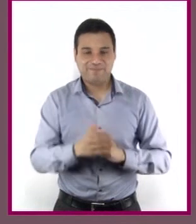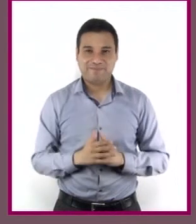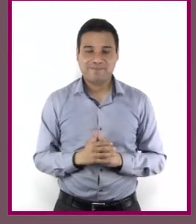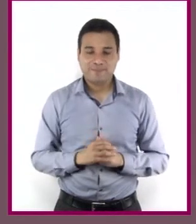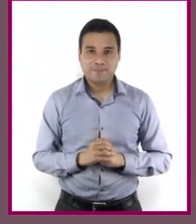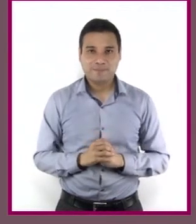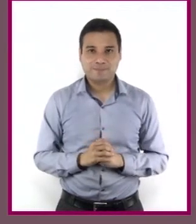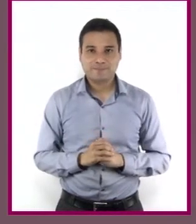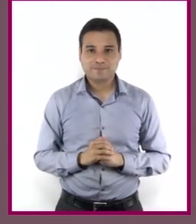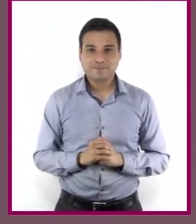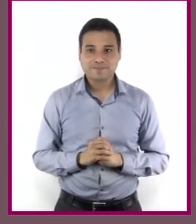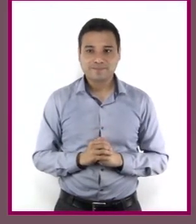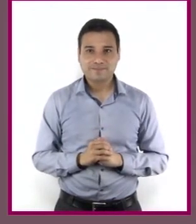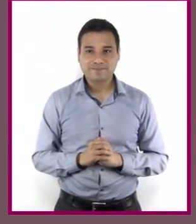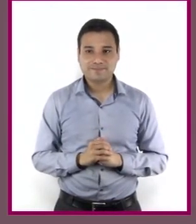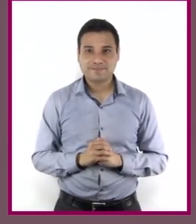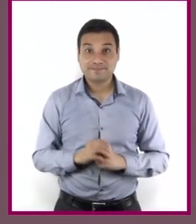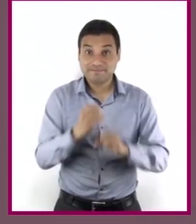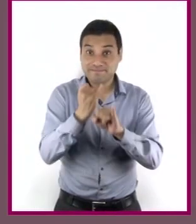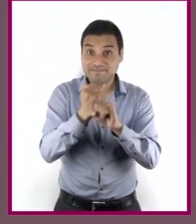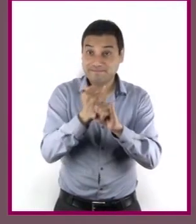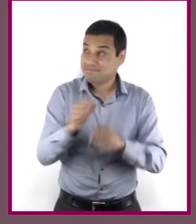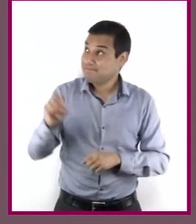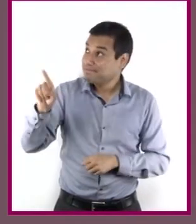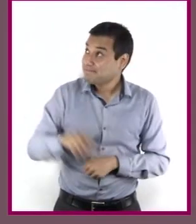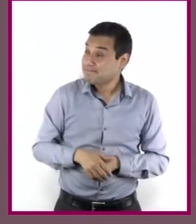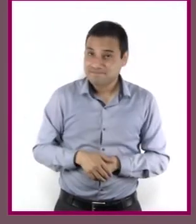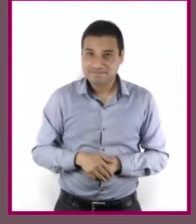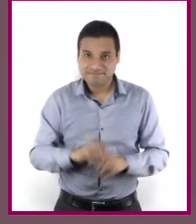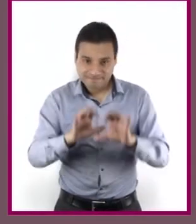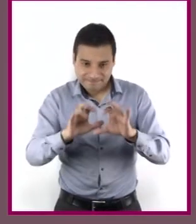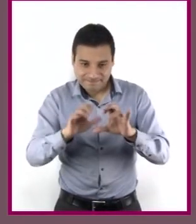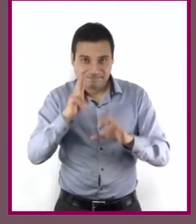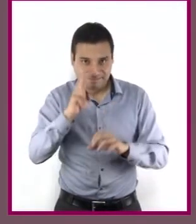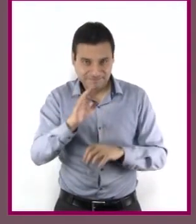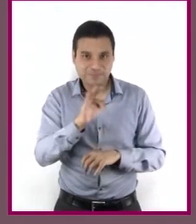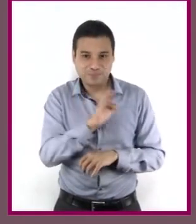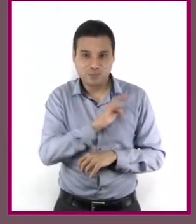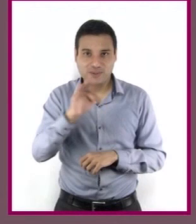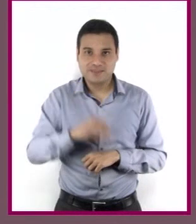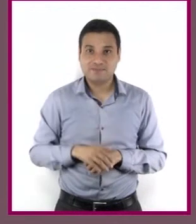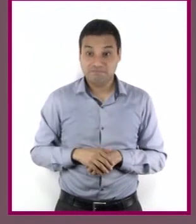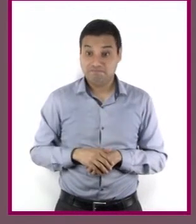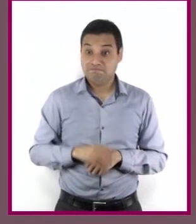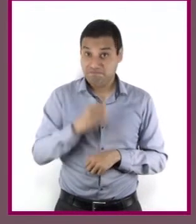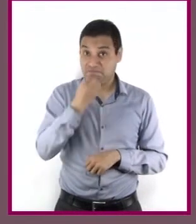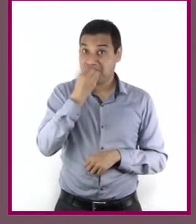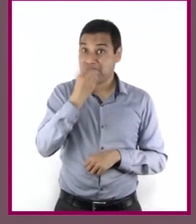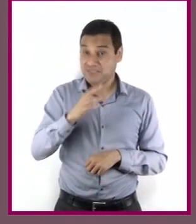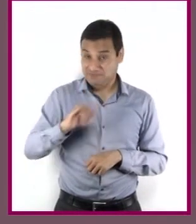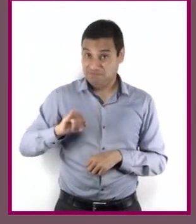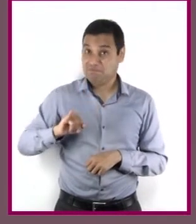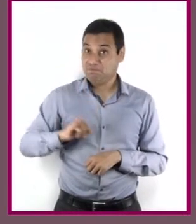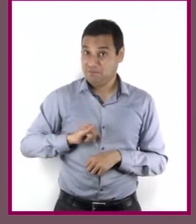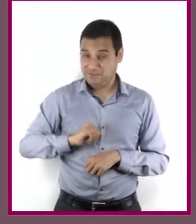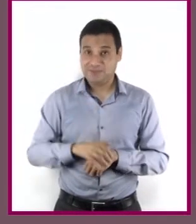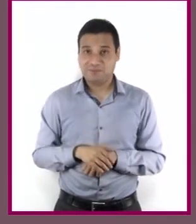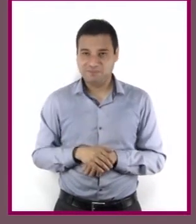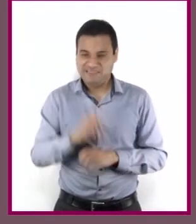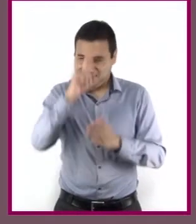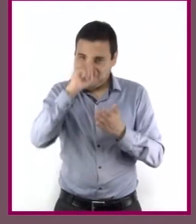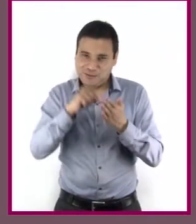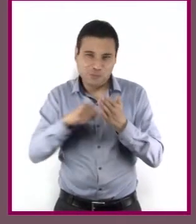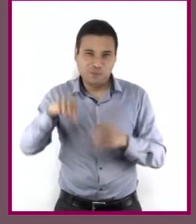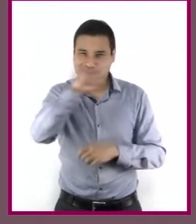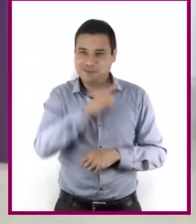Wimber. Aquí les dejo la liga para que se animen a consultarla. Es muy ilustrativa y estoy segura que les llamará